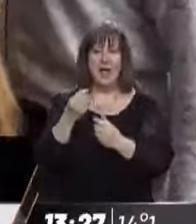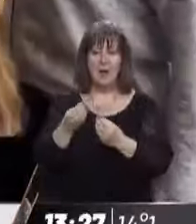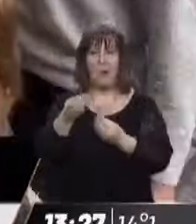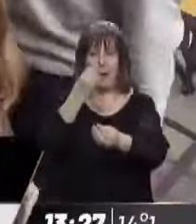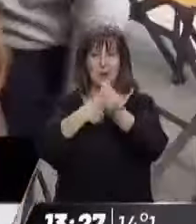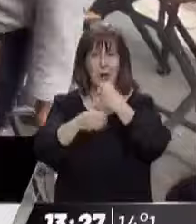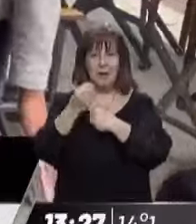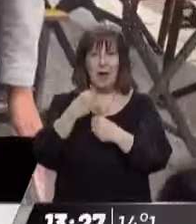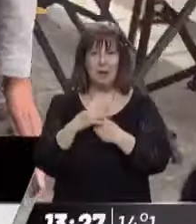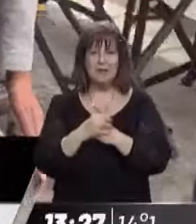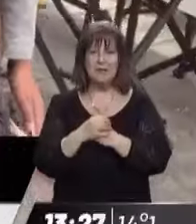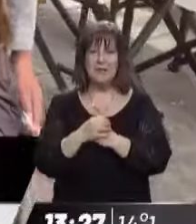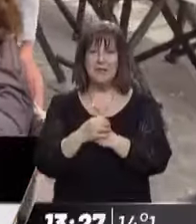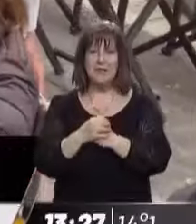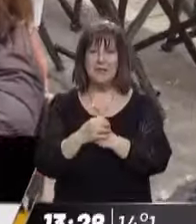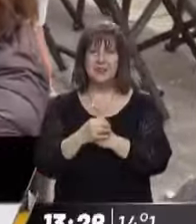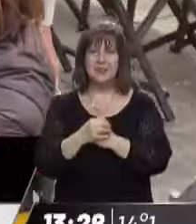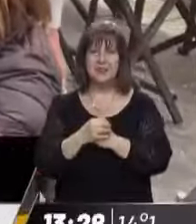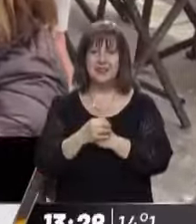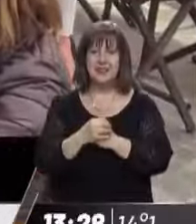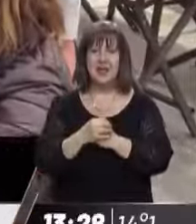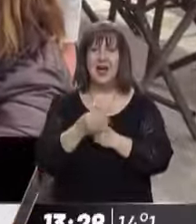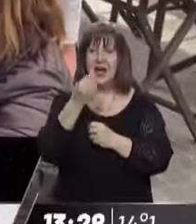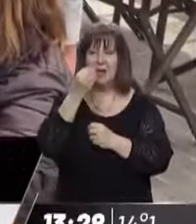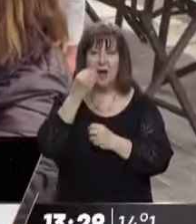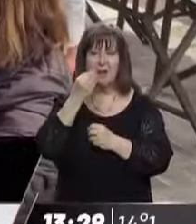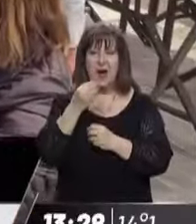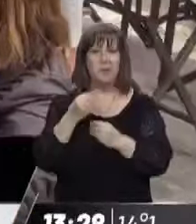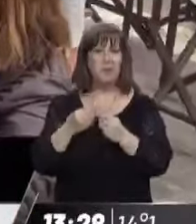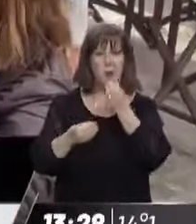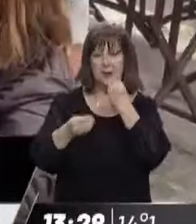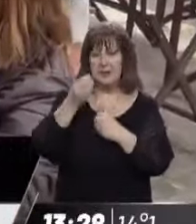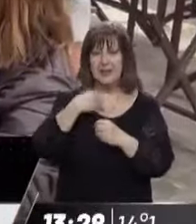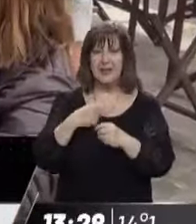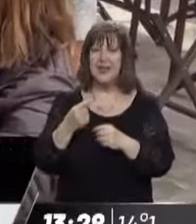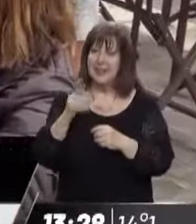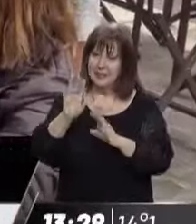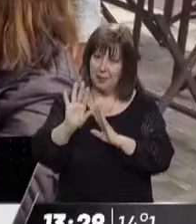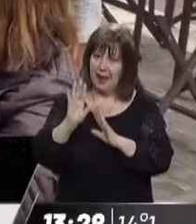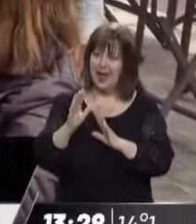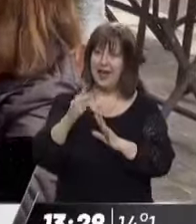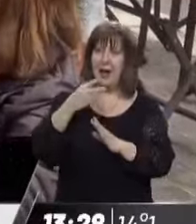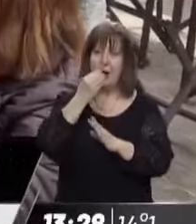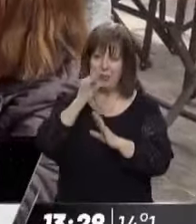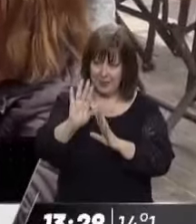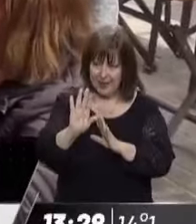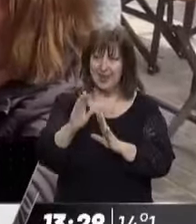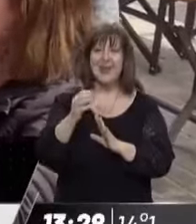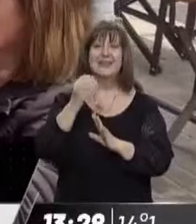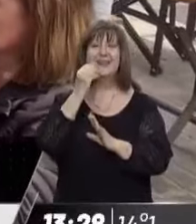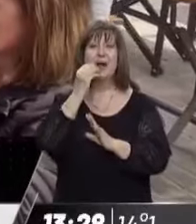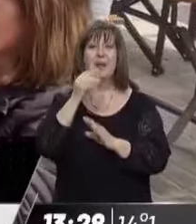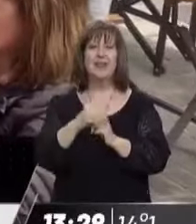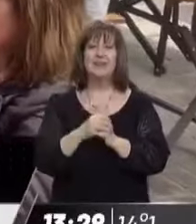está dando una nota, ¿no? Nada, ni eso. Buenísimo. Ella acompaña. ¿Uno al 10 la comida? Ella acompaña. Muy buena.